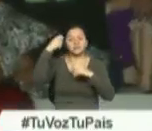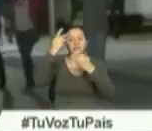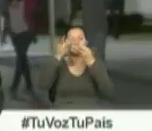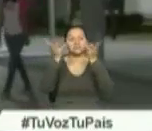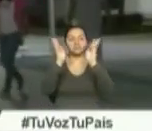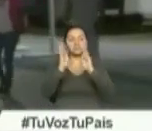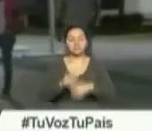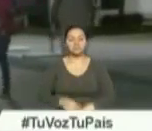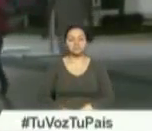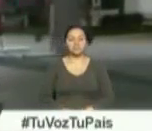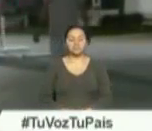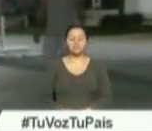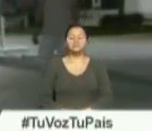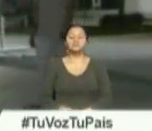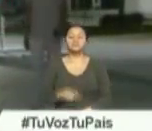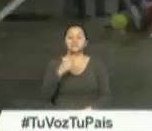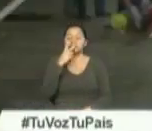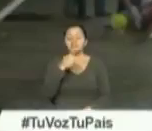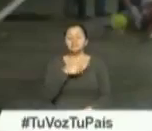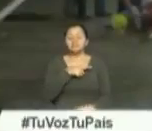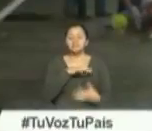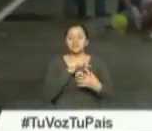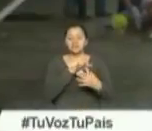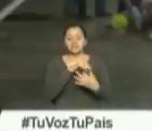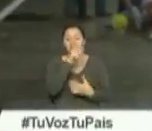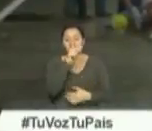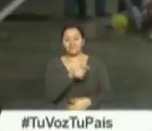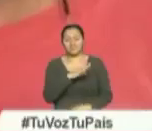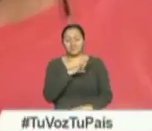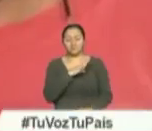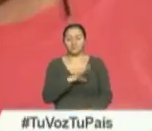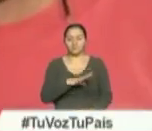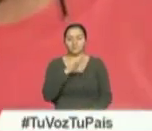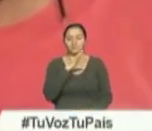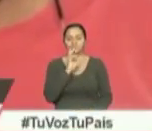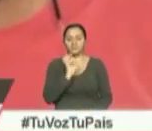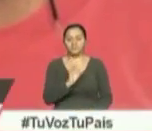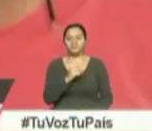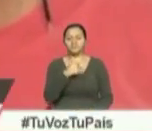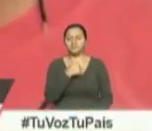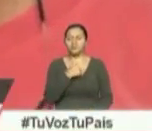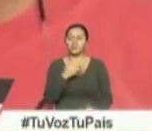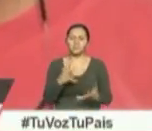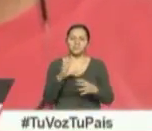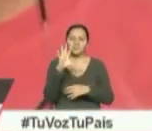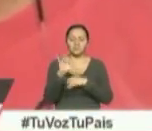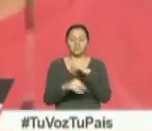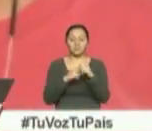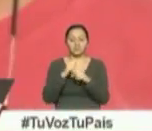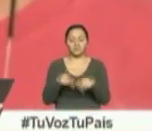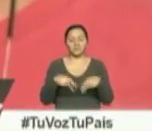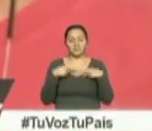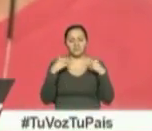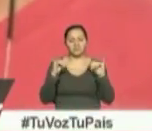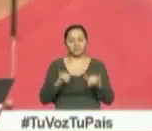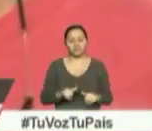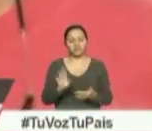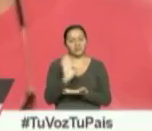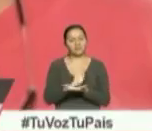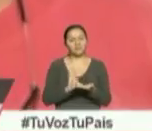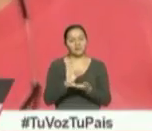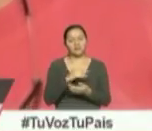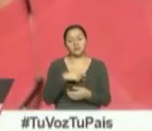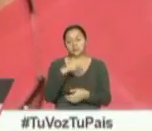libre. Ciudadanos como Pablo Moreno se sienten orgullosos. Yo tengo 50 años viviendo aquí en este